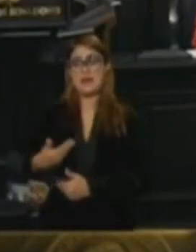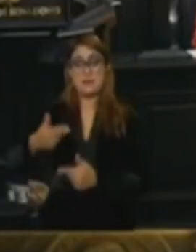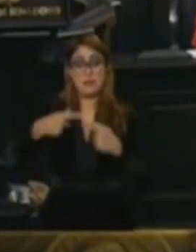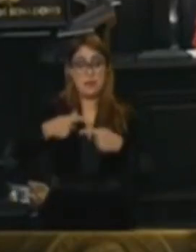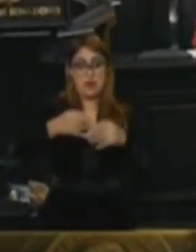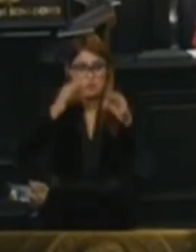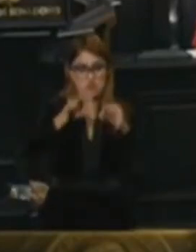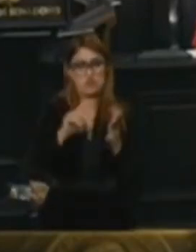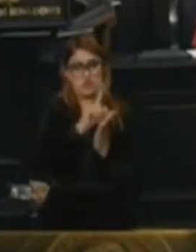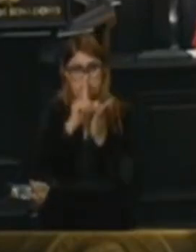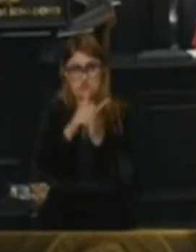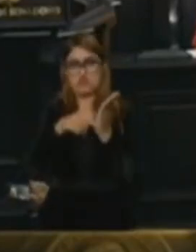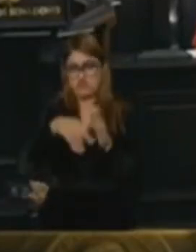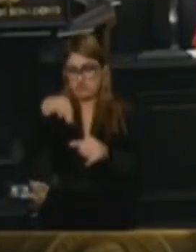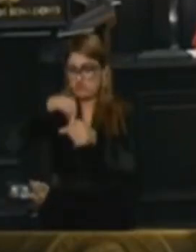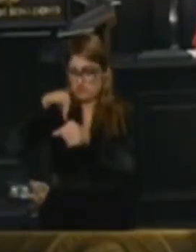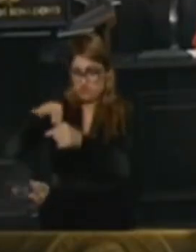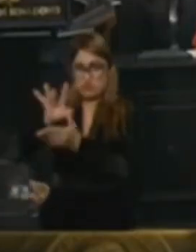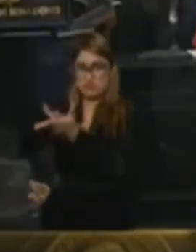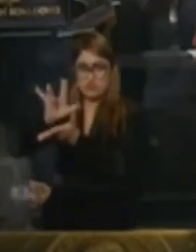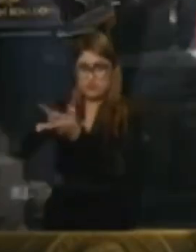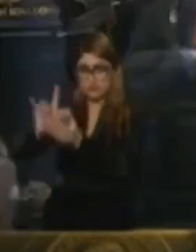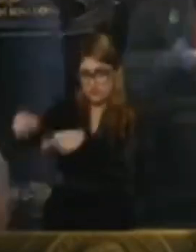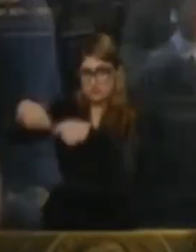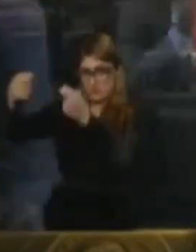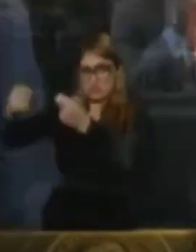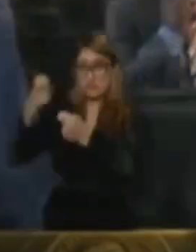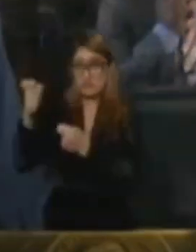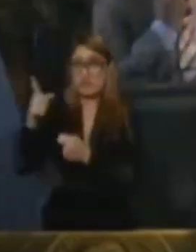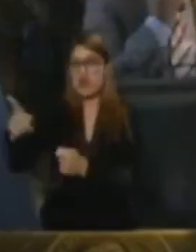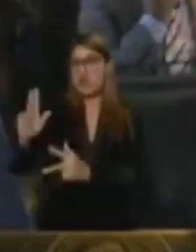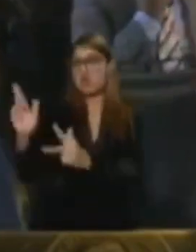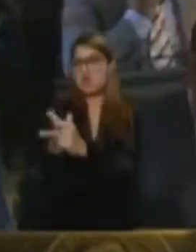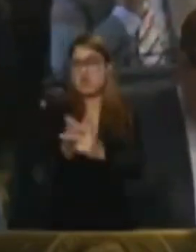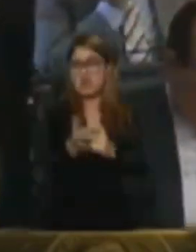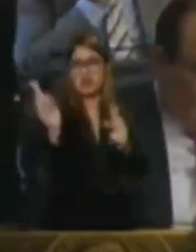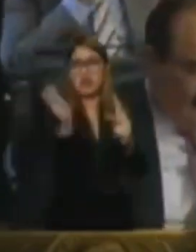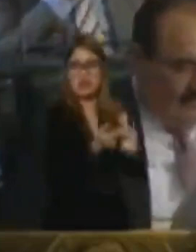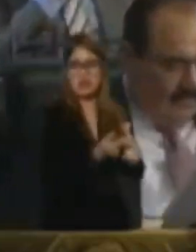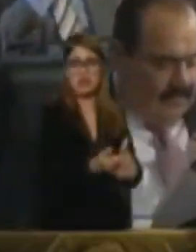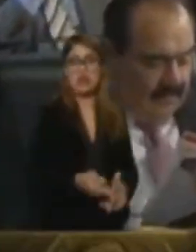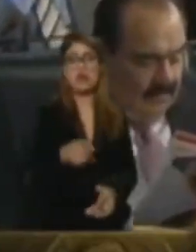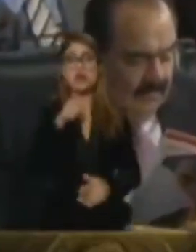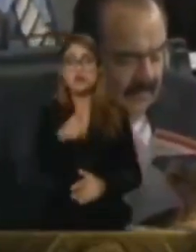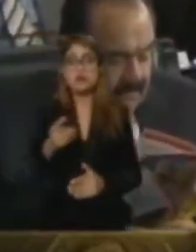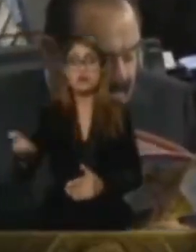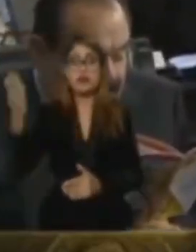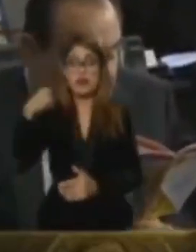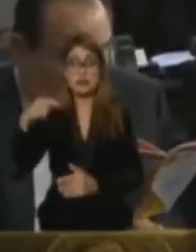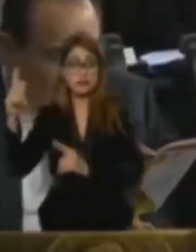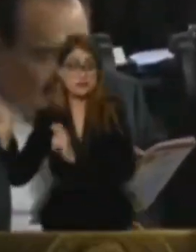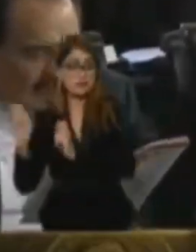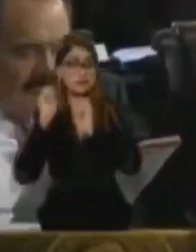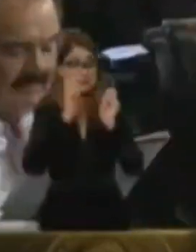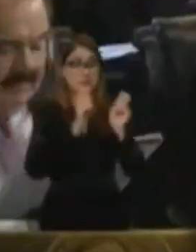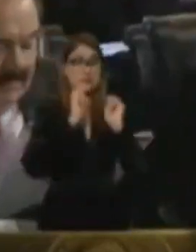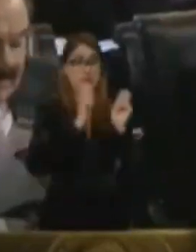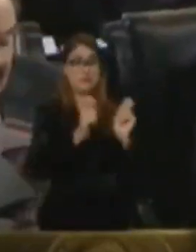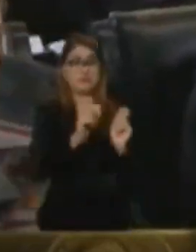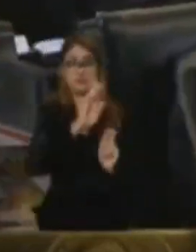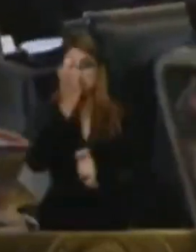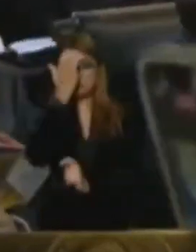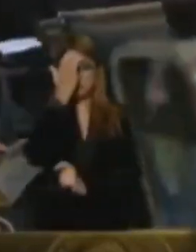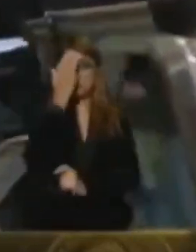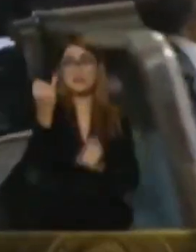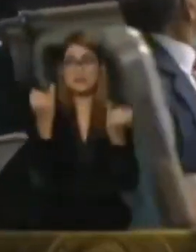popular. Habiendo sido el primero de estos quien colmó de ascensos, honores y distinciones a don Victoriano Huerta, y habiendo